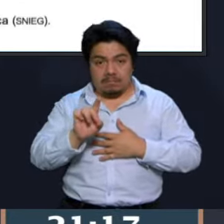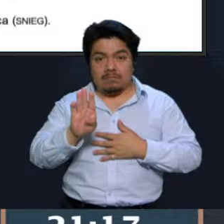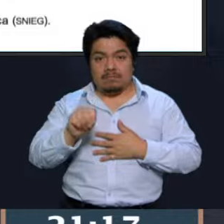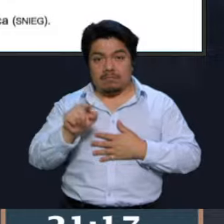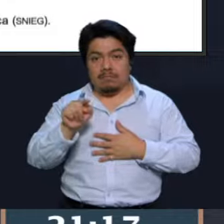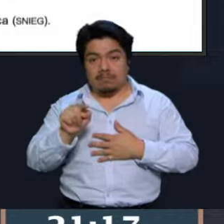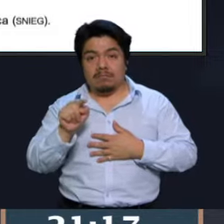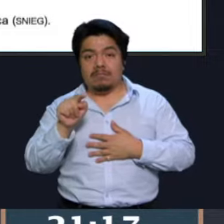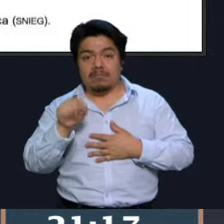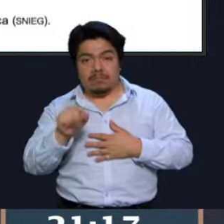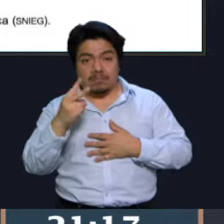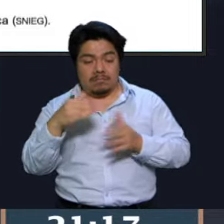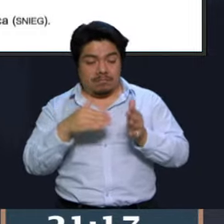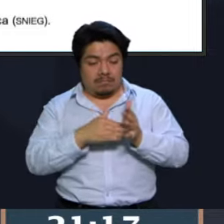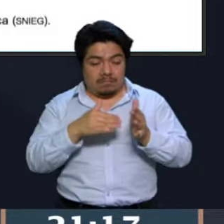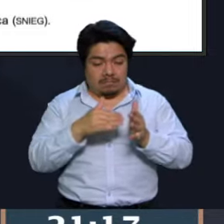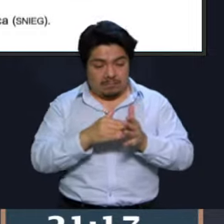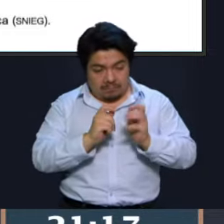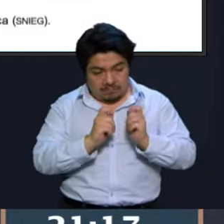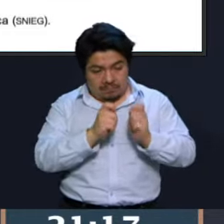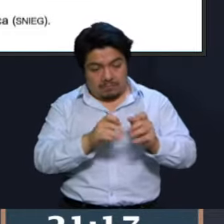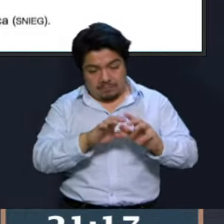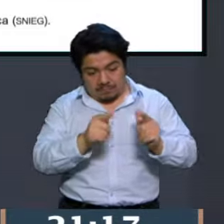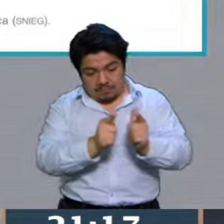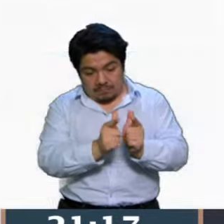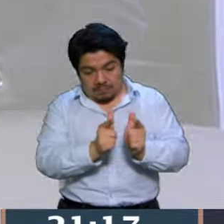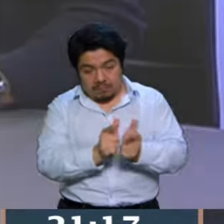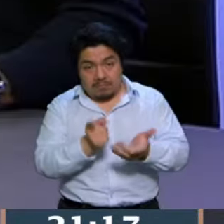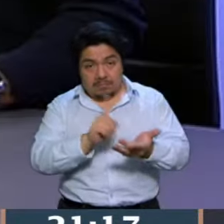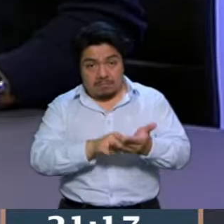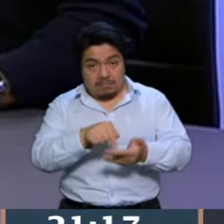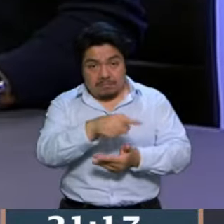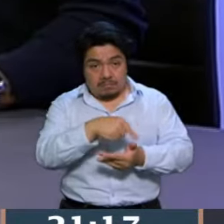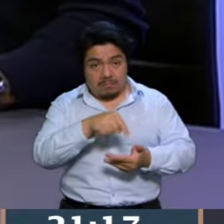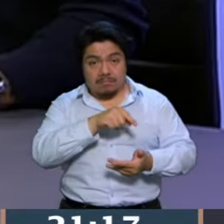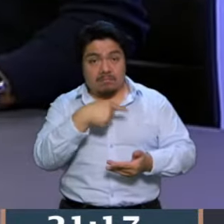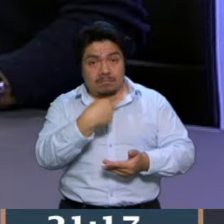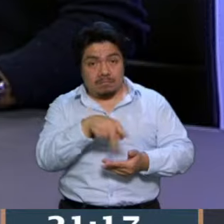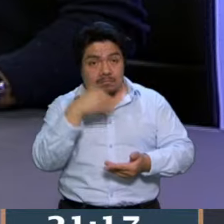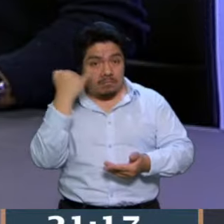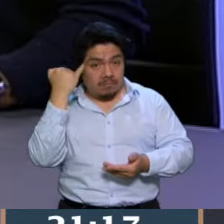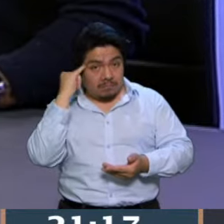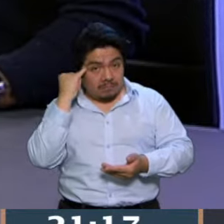39.2 millones, están catalogados, ubicados en esa condición, de los cuales